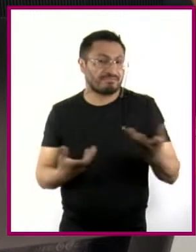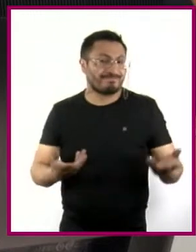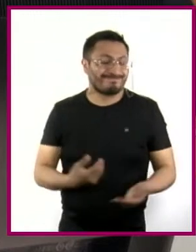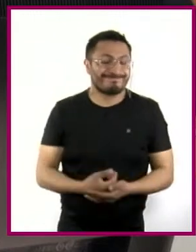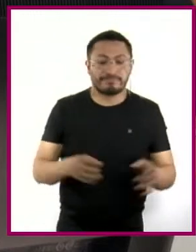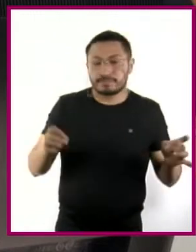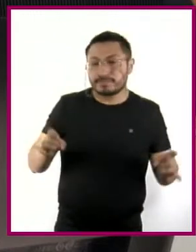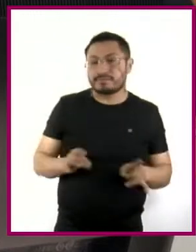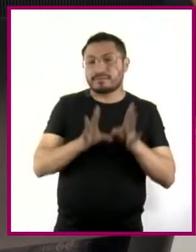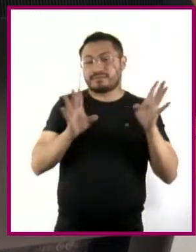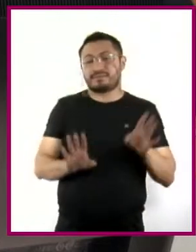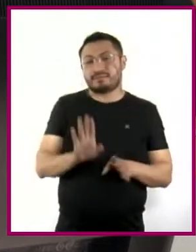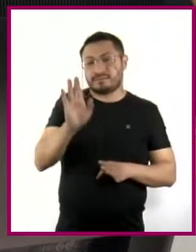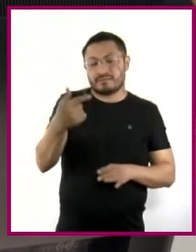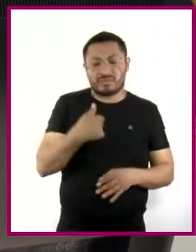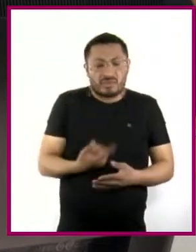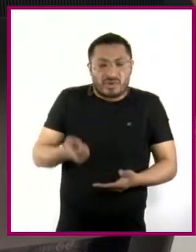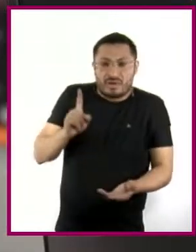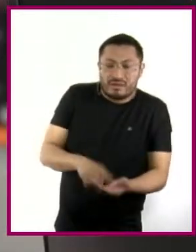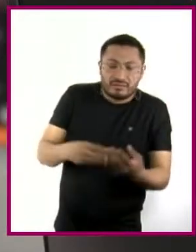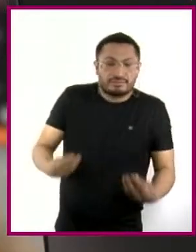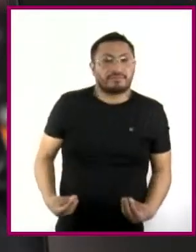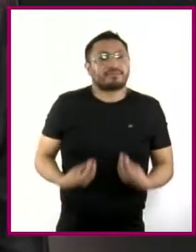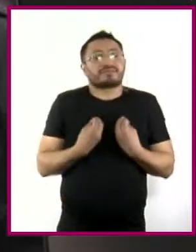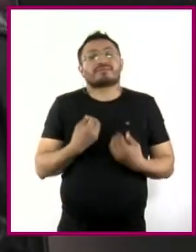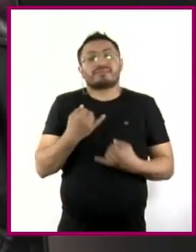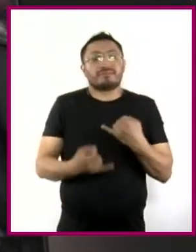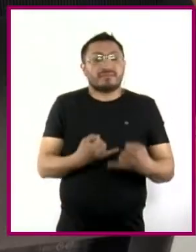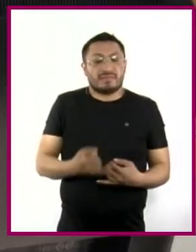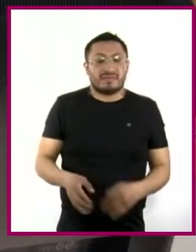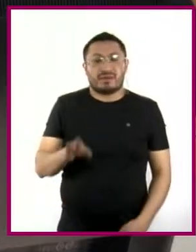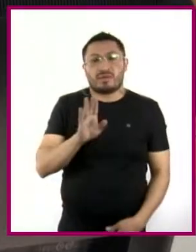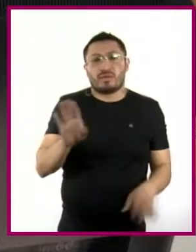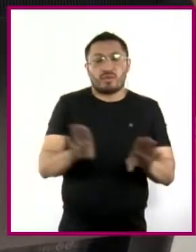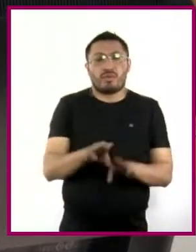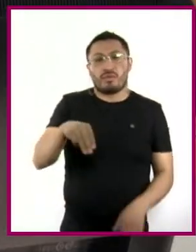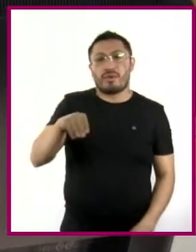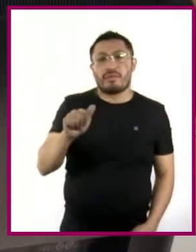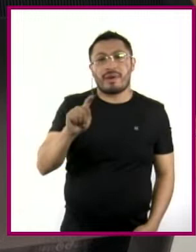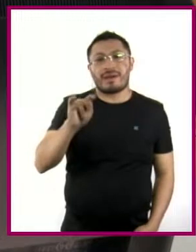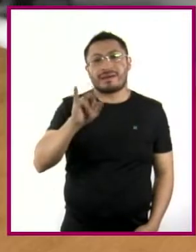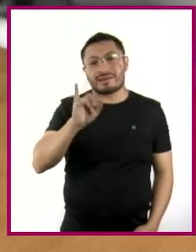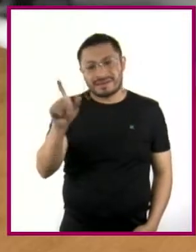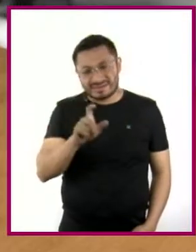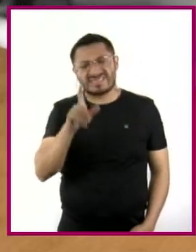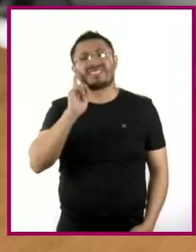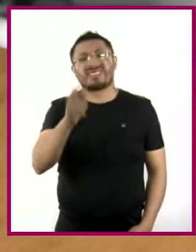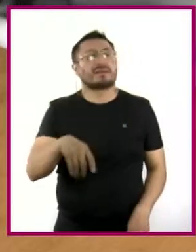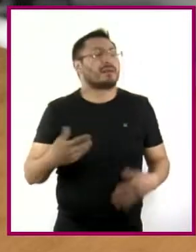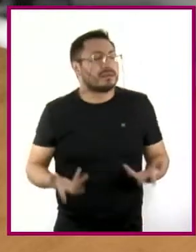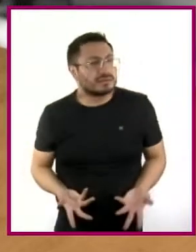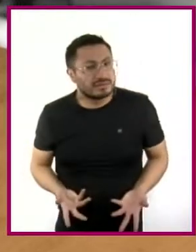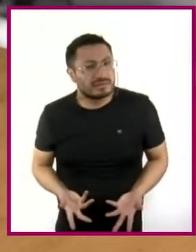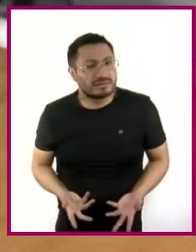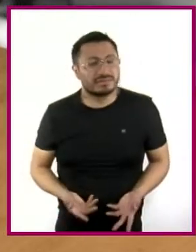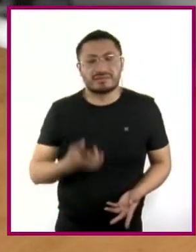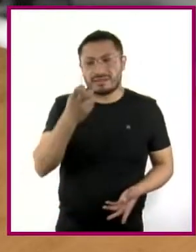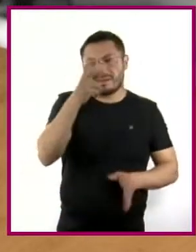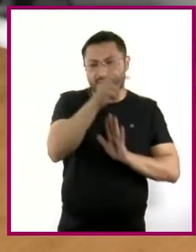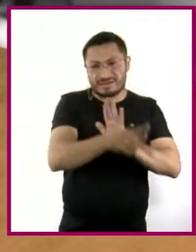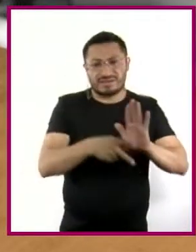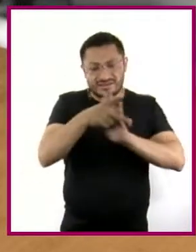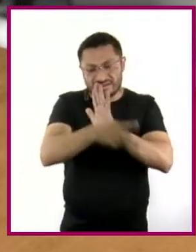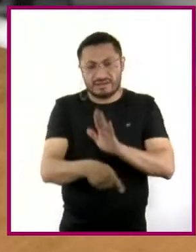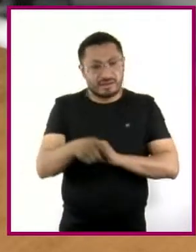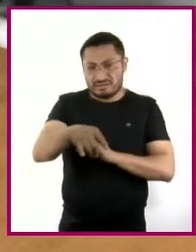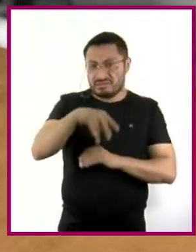pronto, parece que fuera yo el que lo estuviera viviendo. Como en Matrix. ¿Matrix? Es una película, ¿nunca